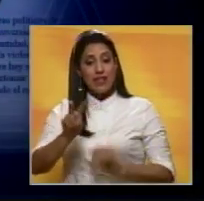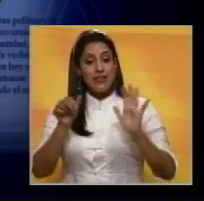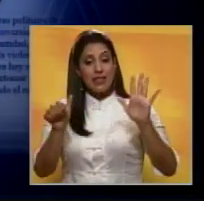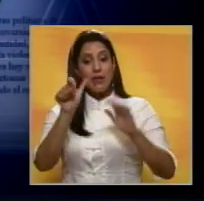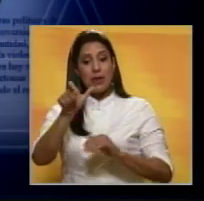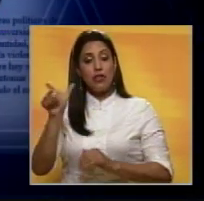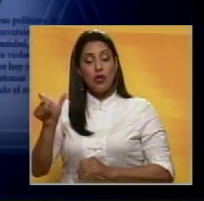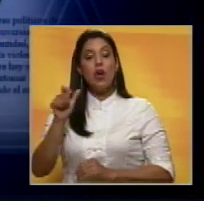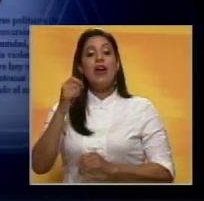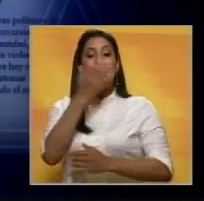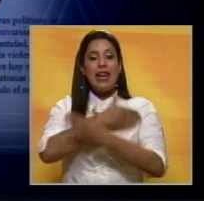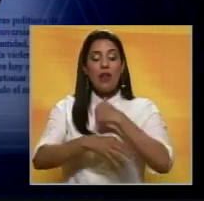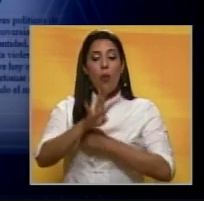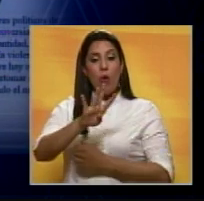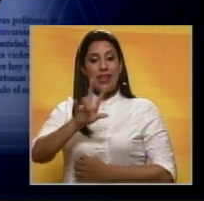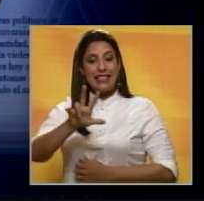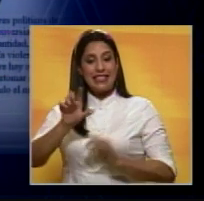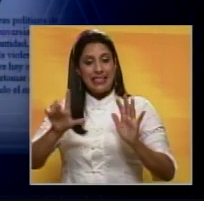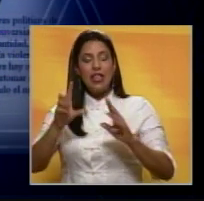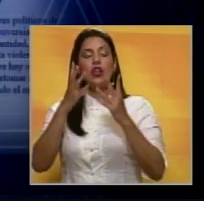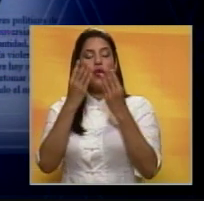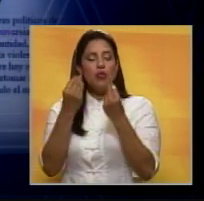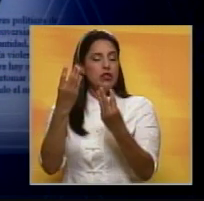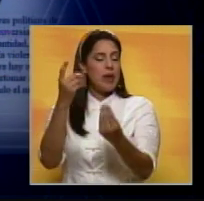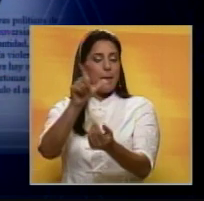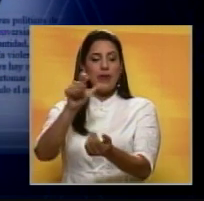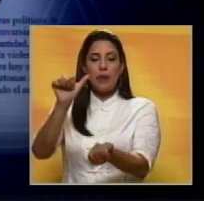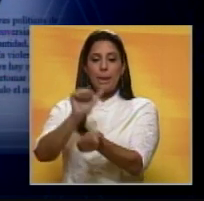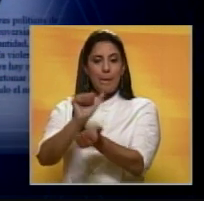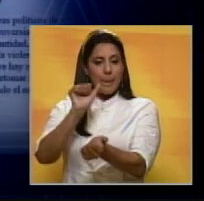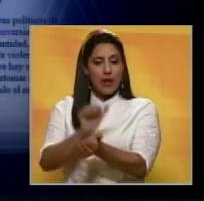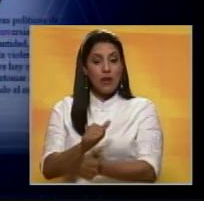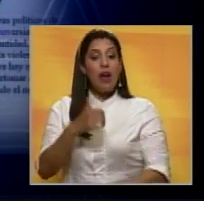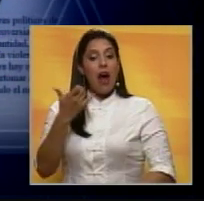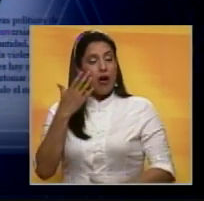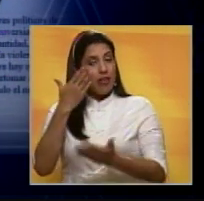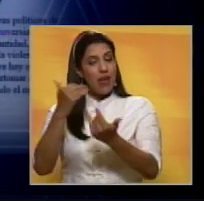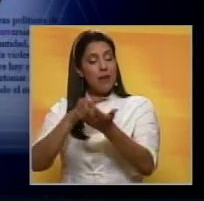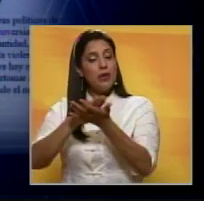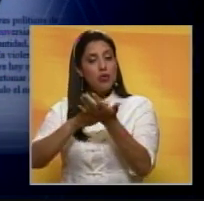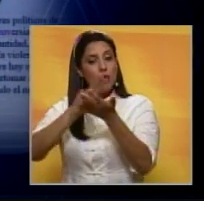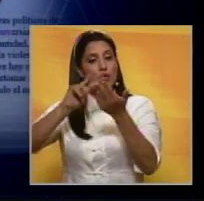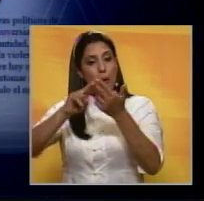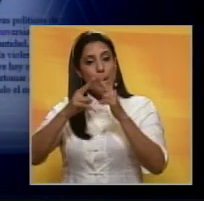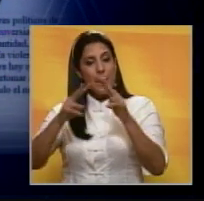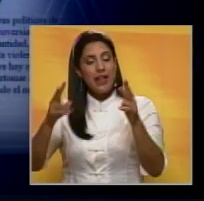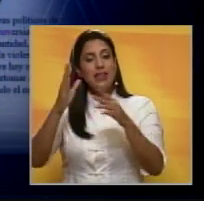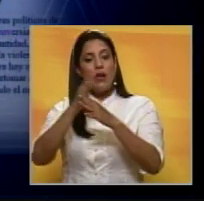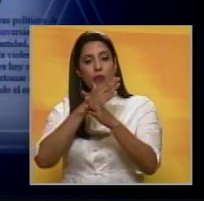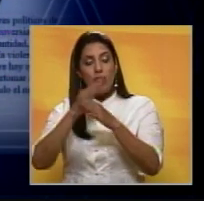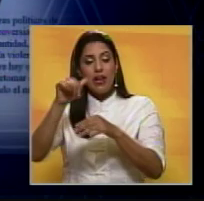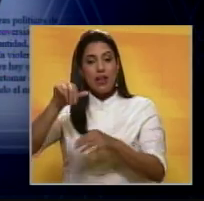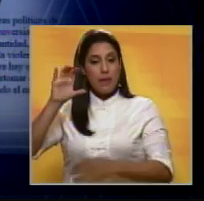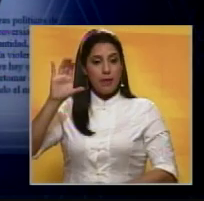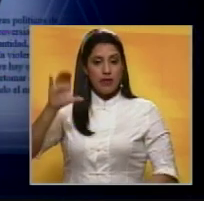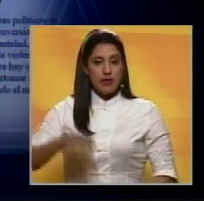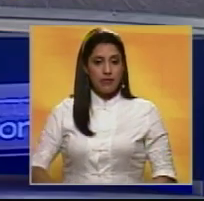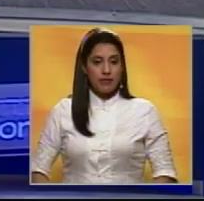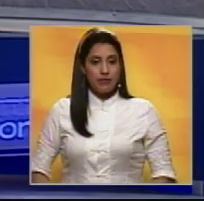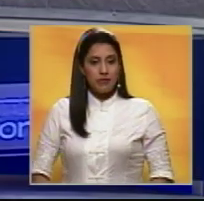a 437 y múltiples detenciones. Ellos abogan por resolver pacíficamente las diferencias en el